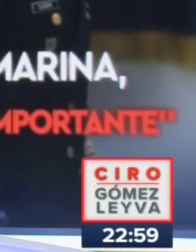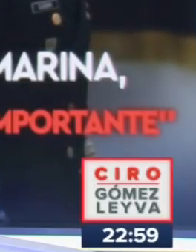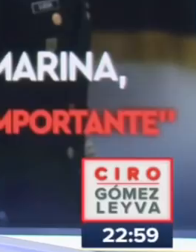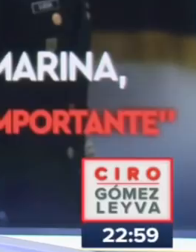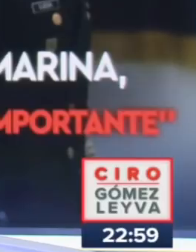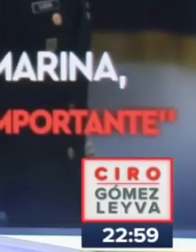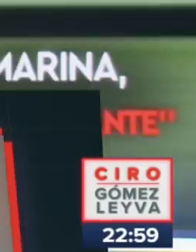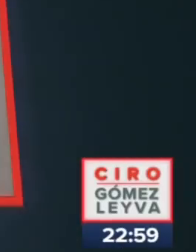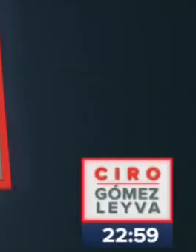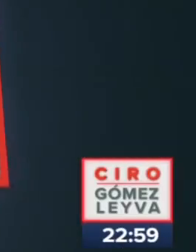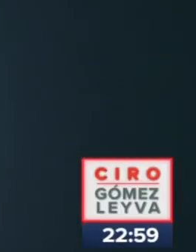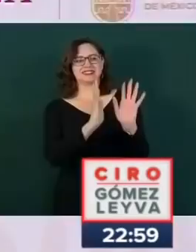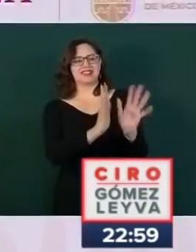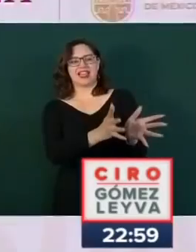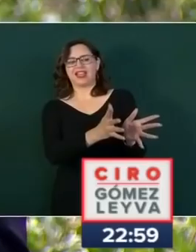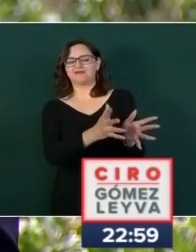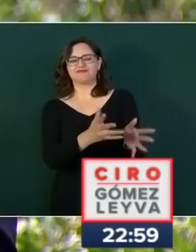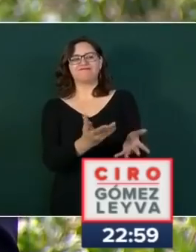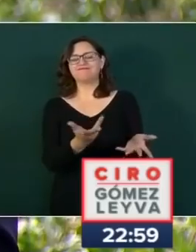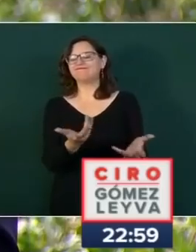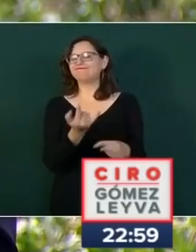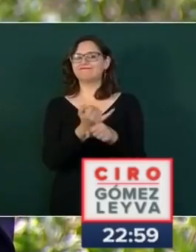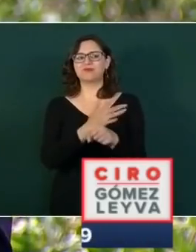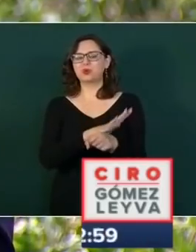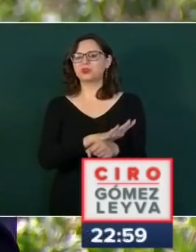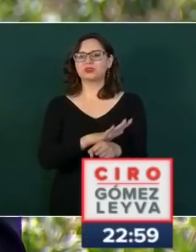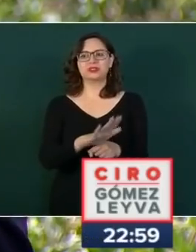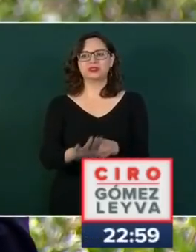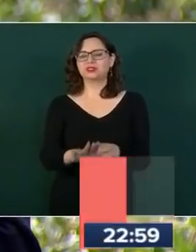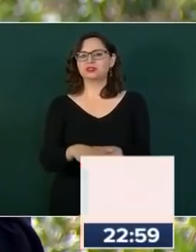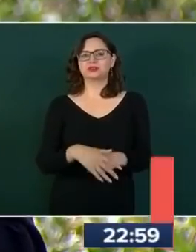Armadas. Por eso